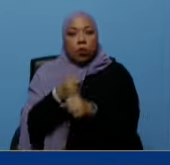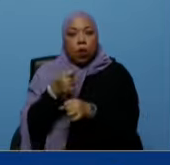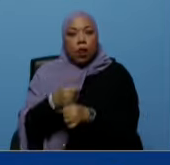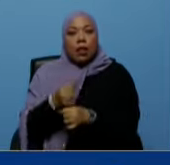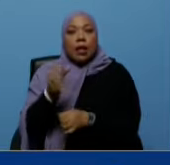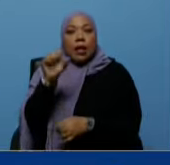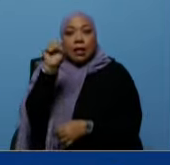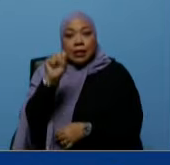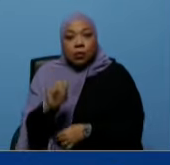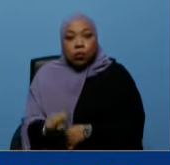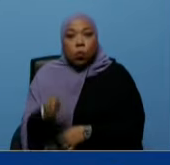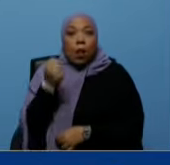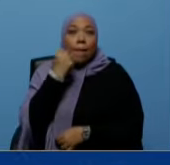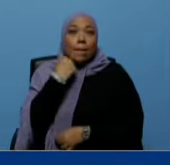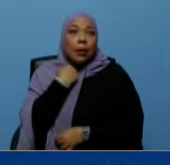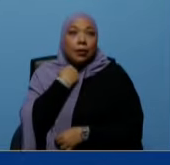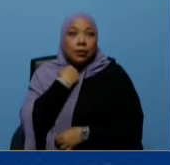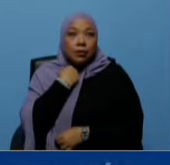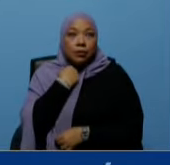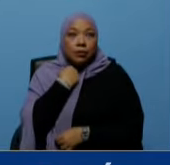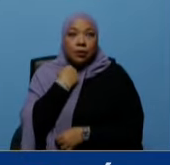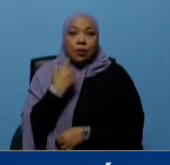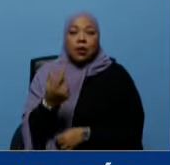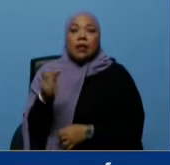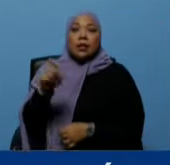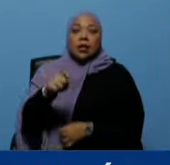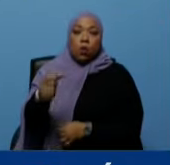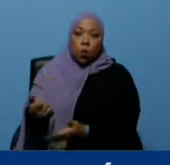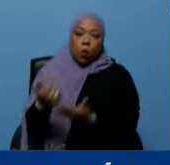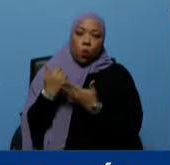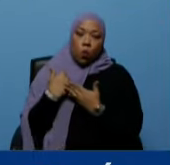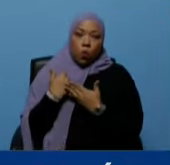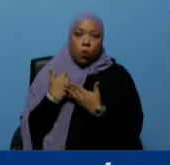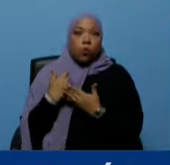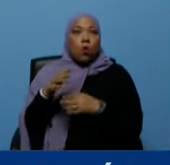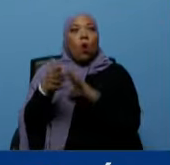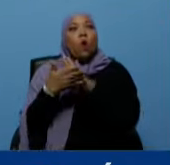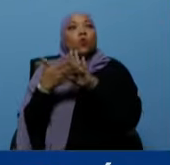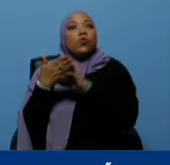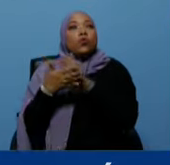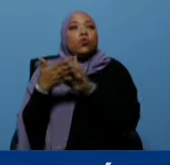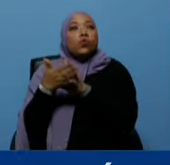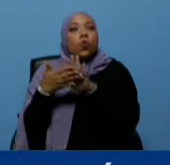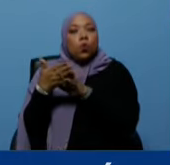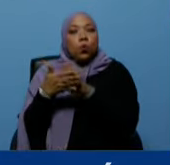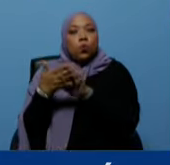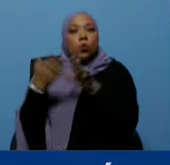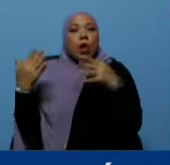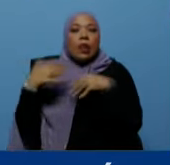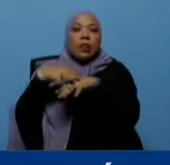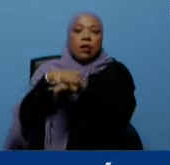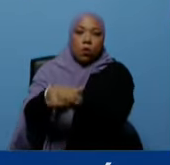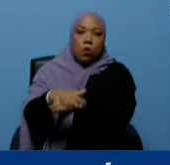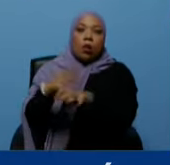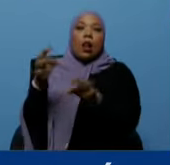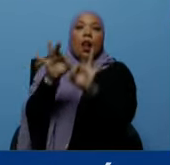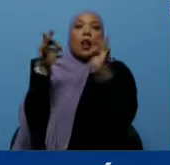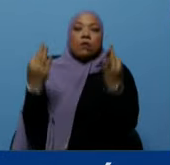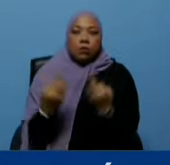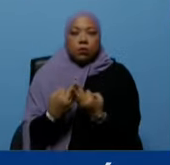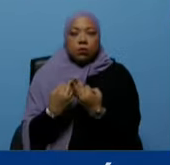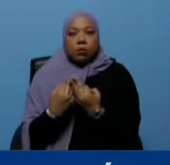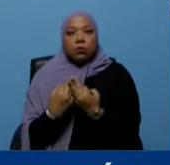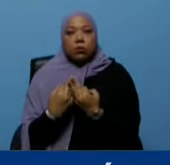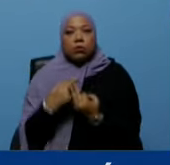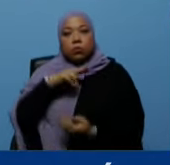Valencia, necesitado de esta herramienta, le ha dado una solución integral a la familia.